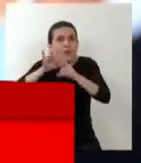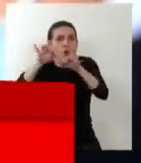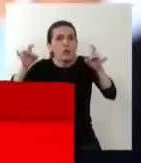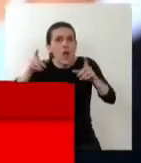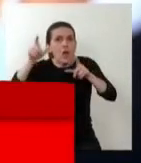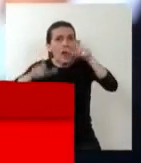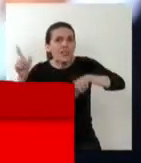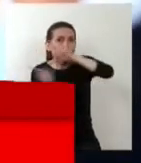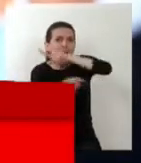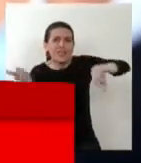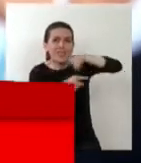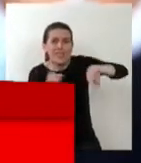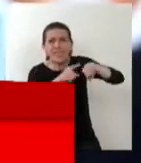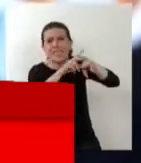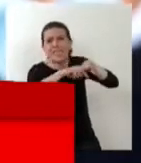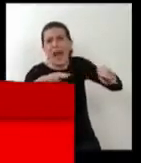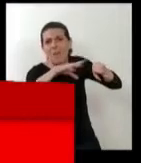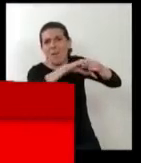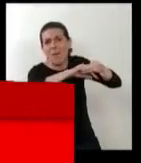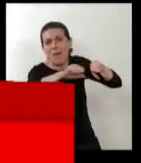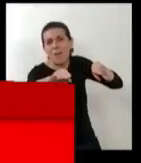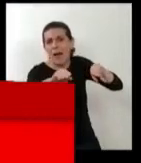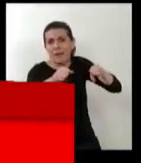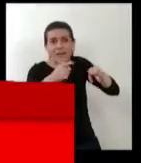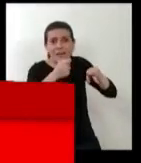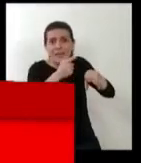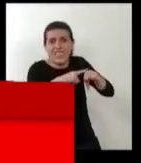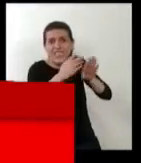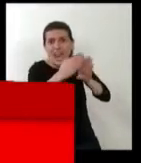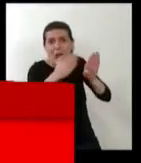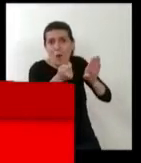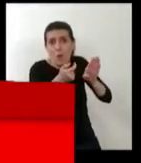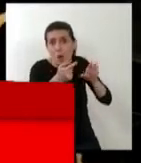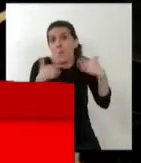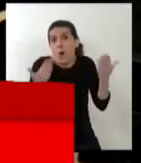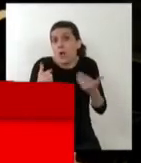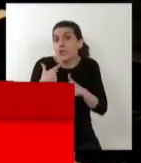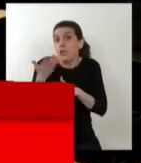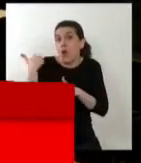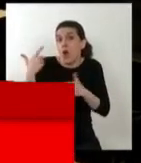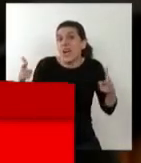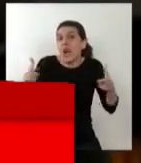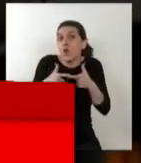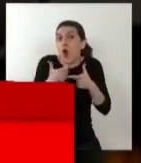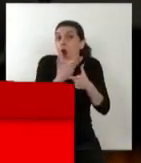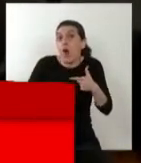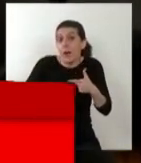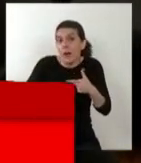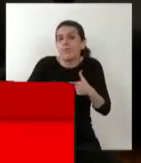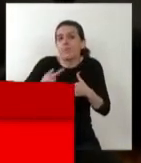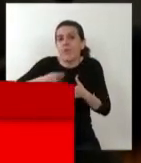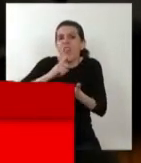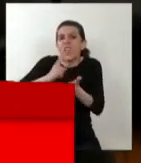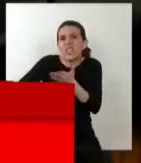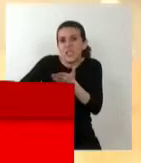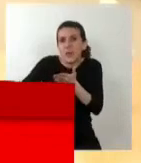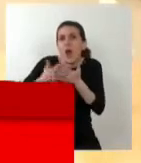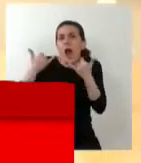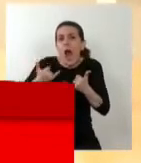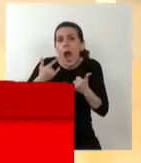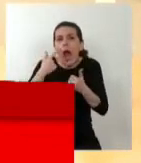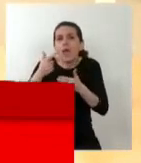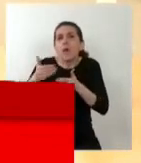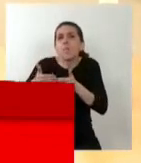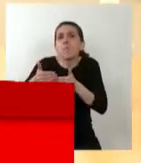tiempo. Por eso, en común acuerdo con los gobernadores, tomamos la decisión de prorrogar las medidas de